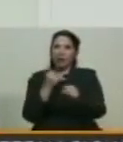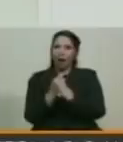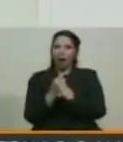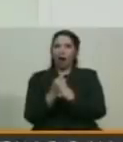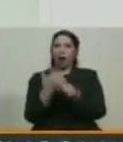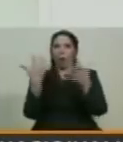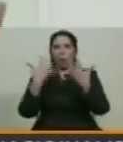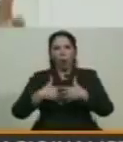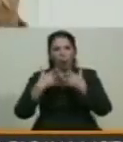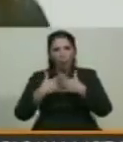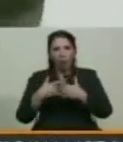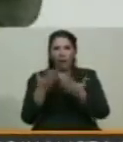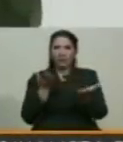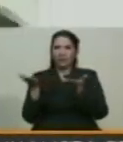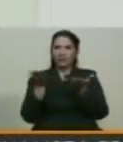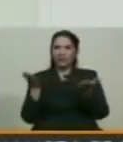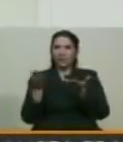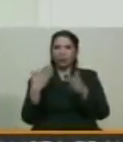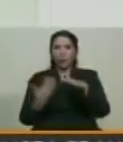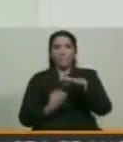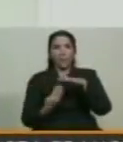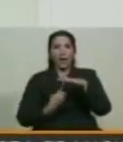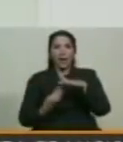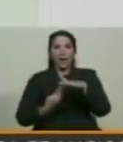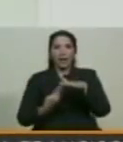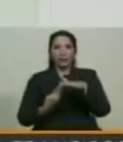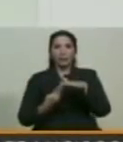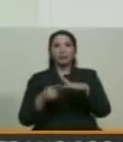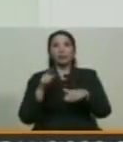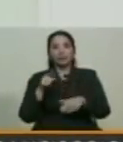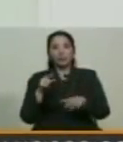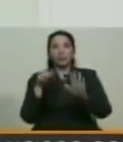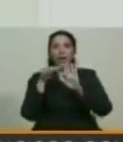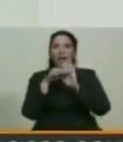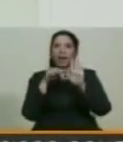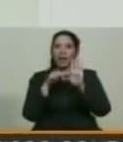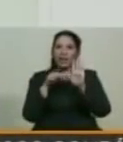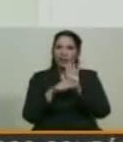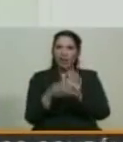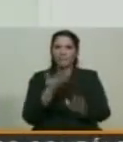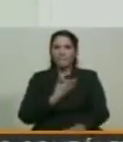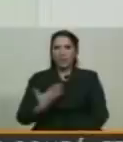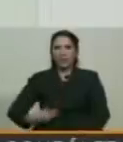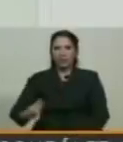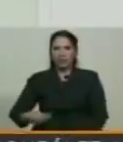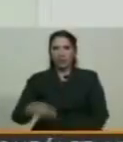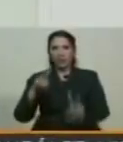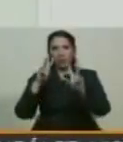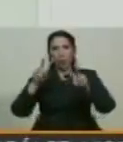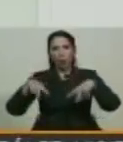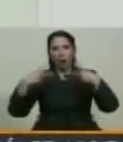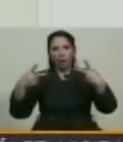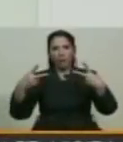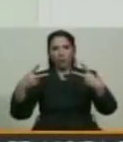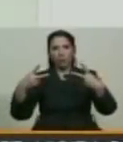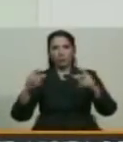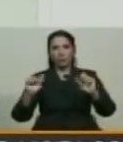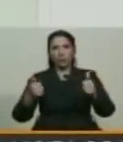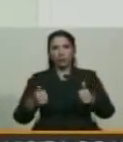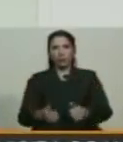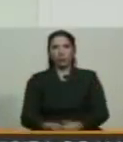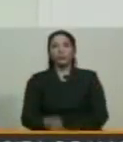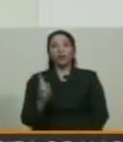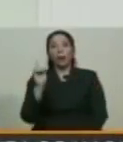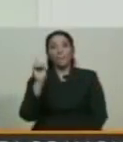los servicios básicos, etcétera, todas las líneas que el presidente ha lanzado en este nuevo comienzo.